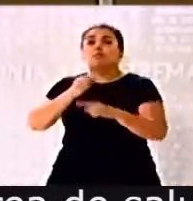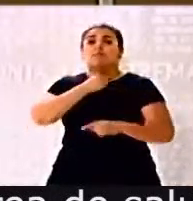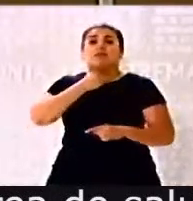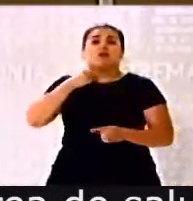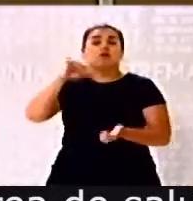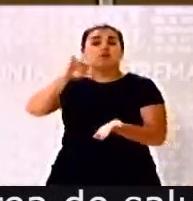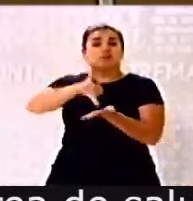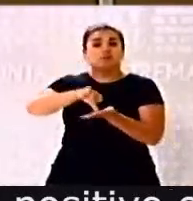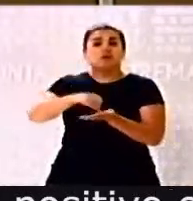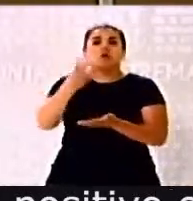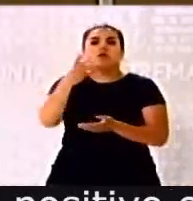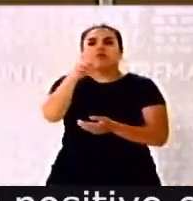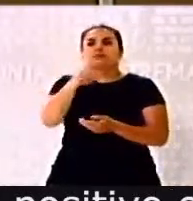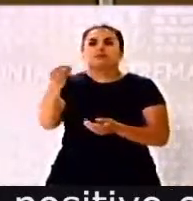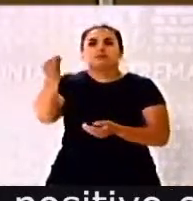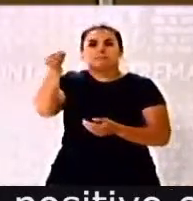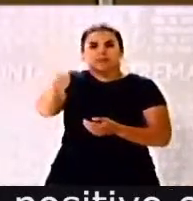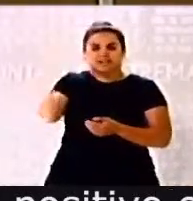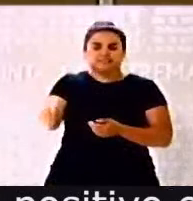4 personas más,